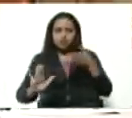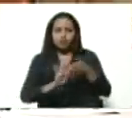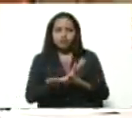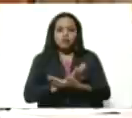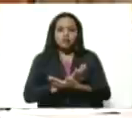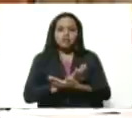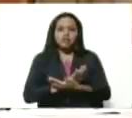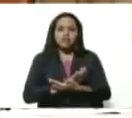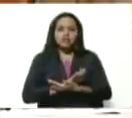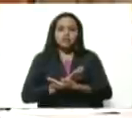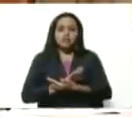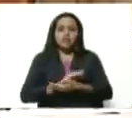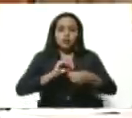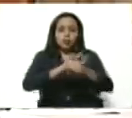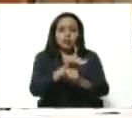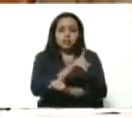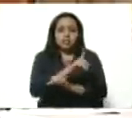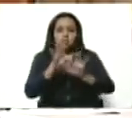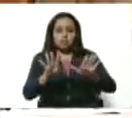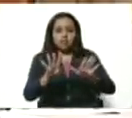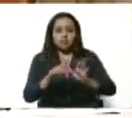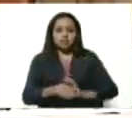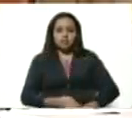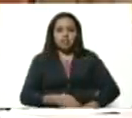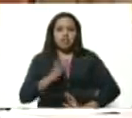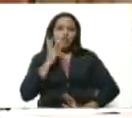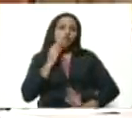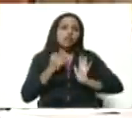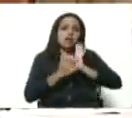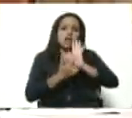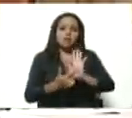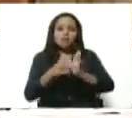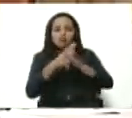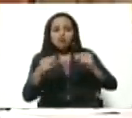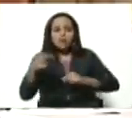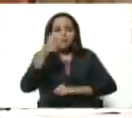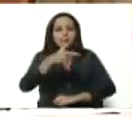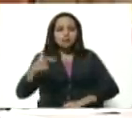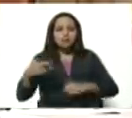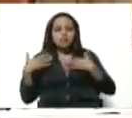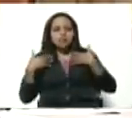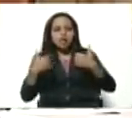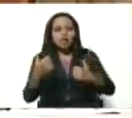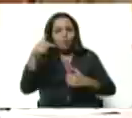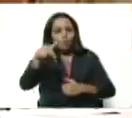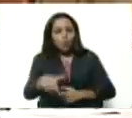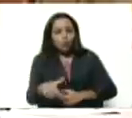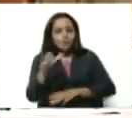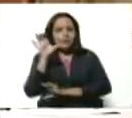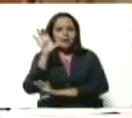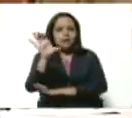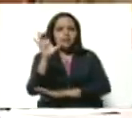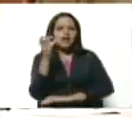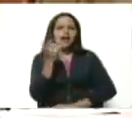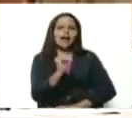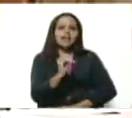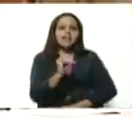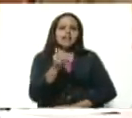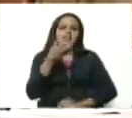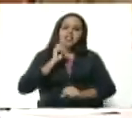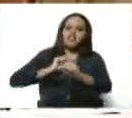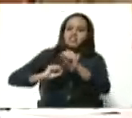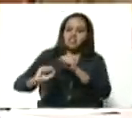19 y con su ejemplo para todo el personal de salud que hoy en nuestra patria está batallando